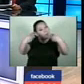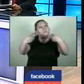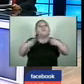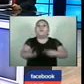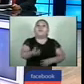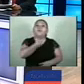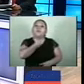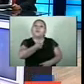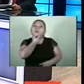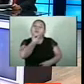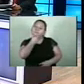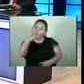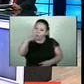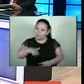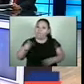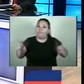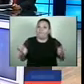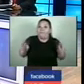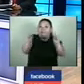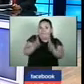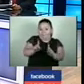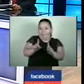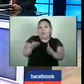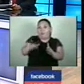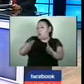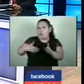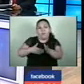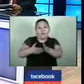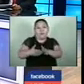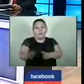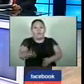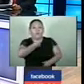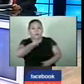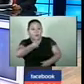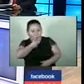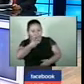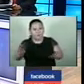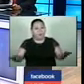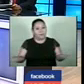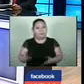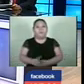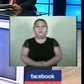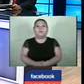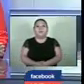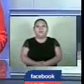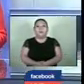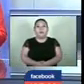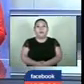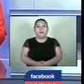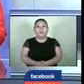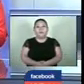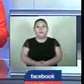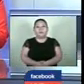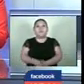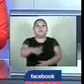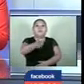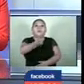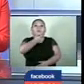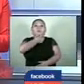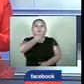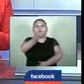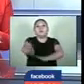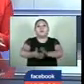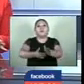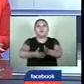informados, así que le estaremos acompañando y nosotros arrancamos de inmediato con nuestra entrega informativa. Así es, vamos comenzar con el